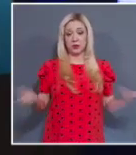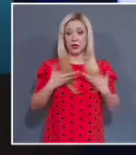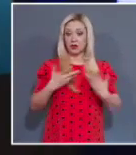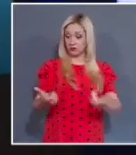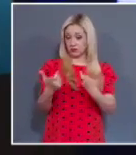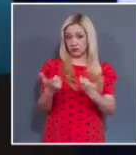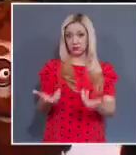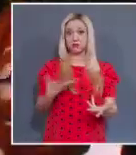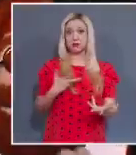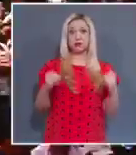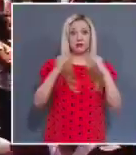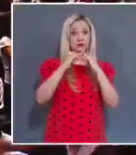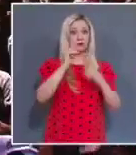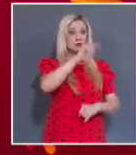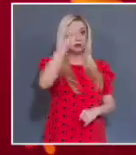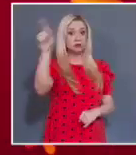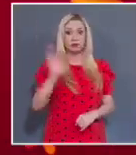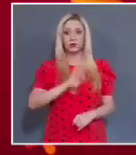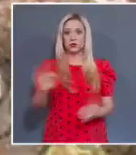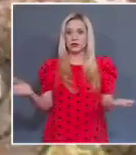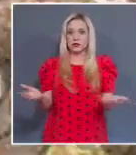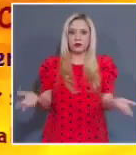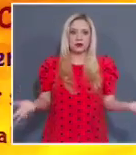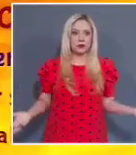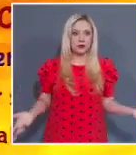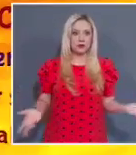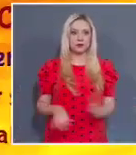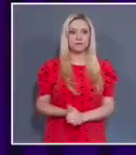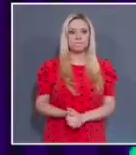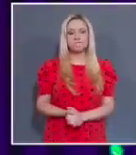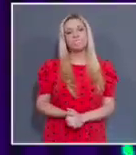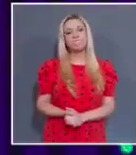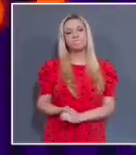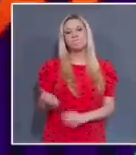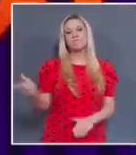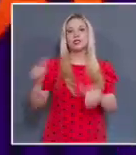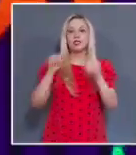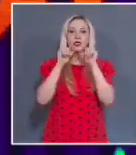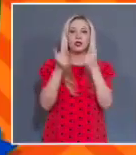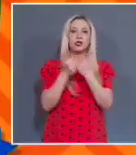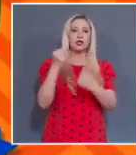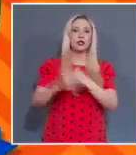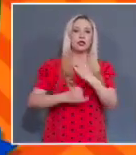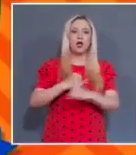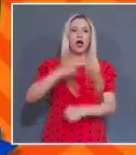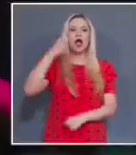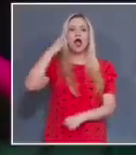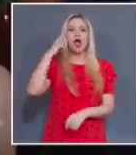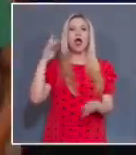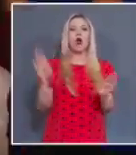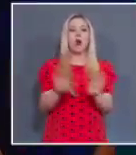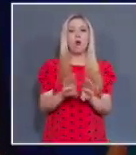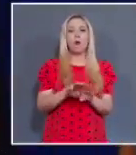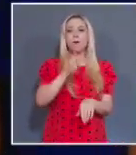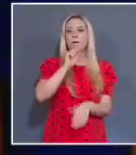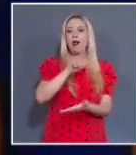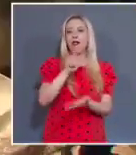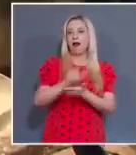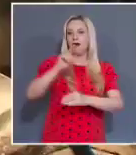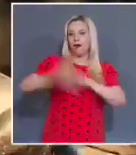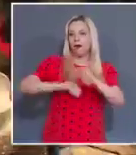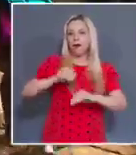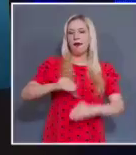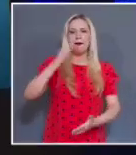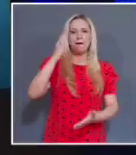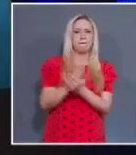instituciones que lo pueden hacer. Entre las labores del organismo internacional destacaron iniciativas en el ámbito legislativo para erradicar la violencia